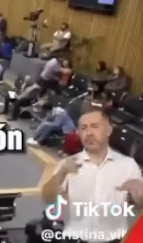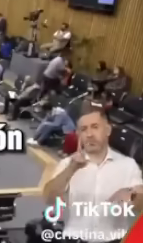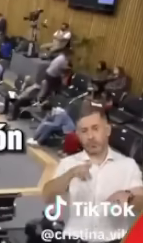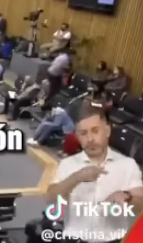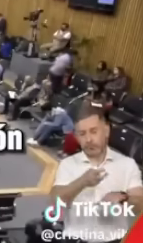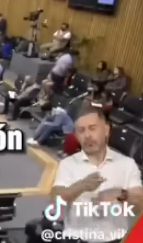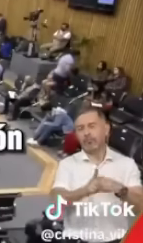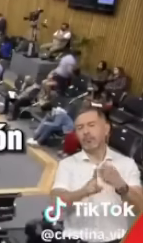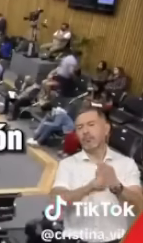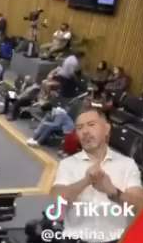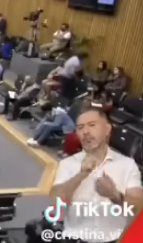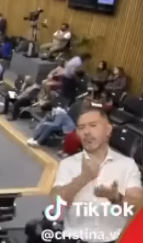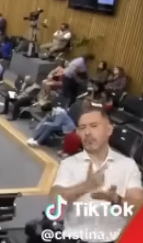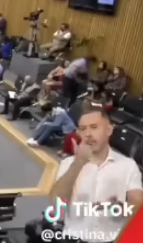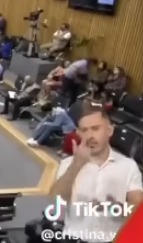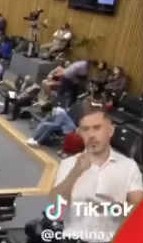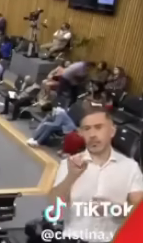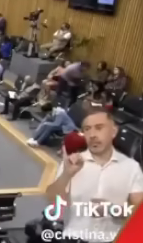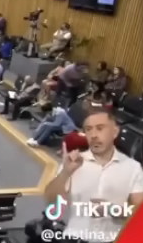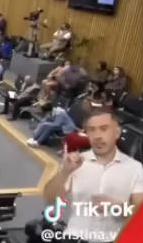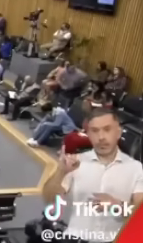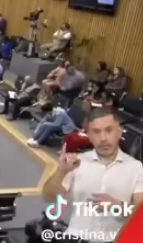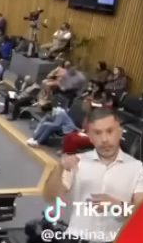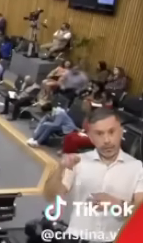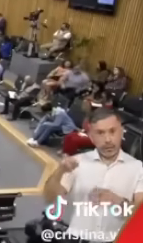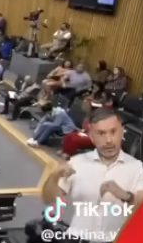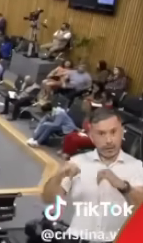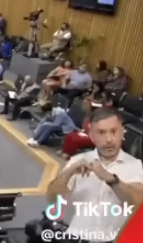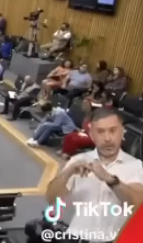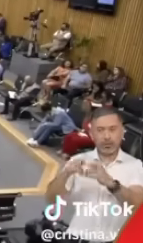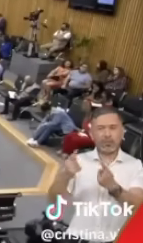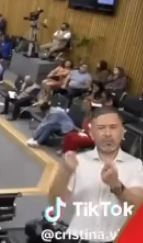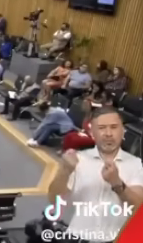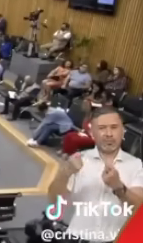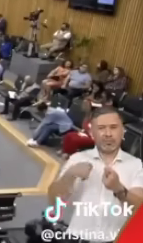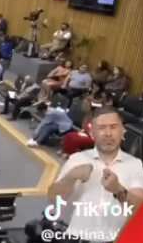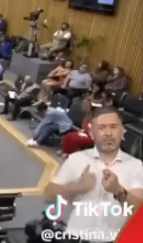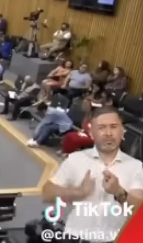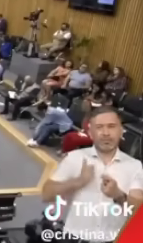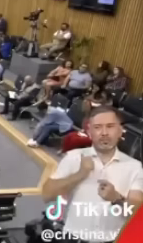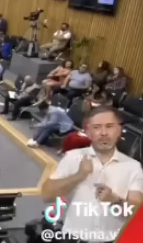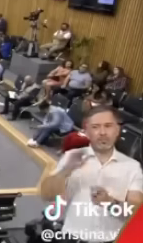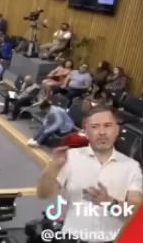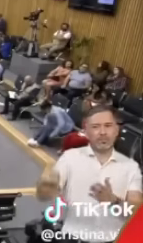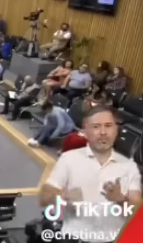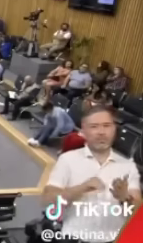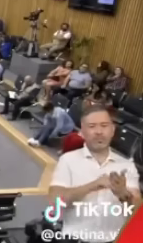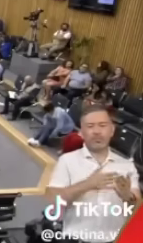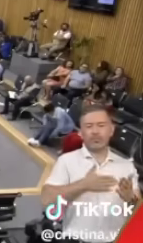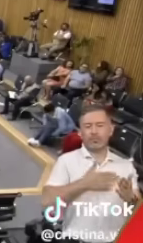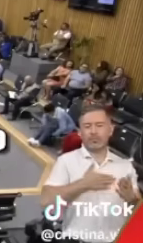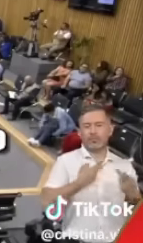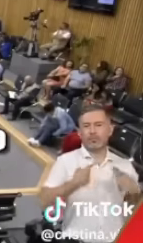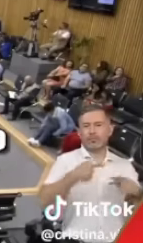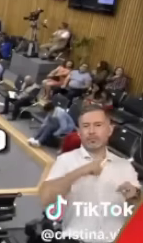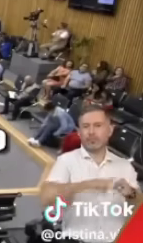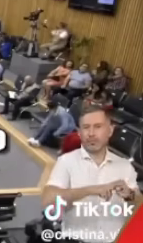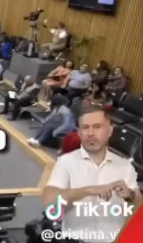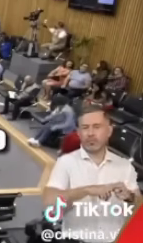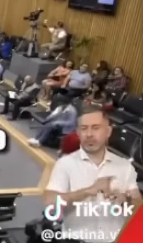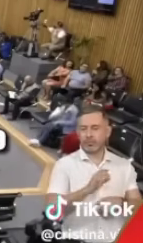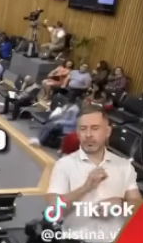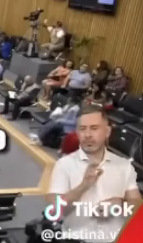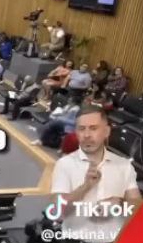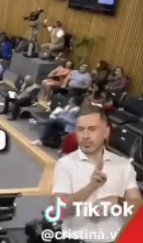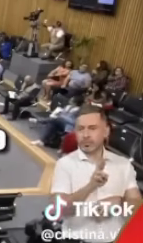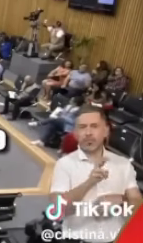a una institución en el uso de propaganda personalísima y electoral buscando